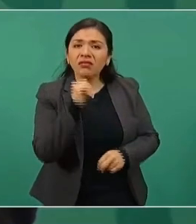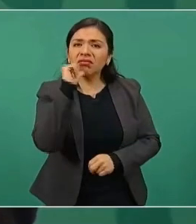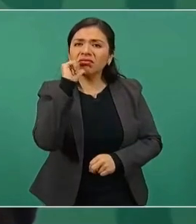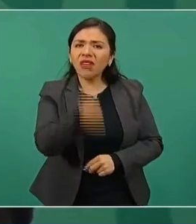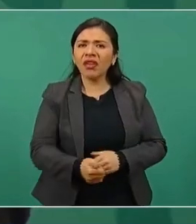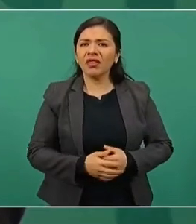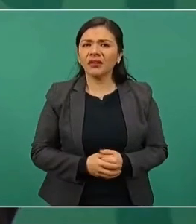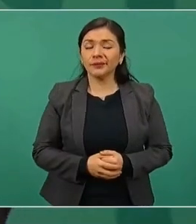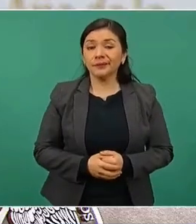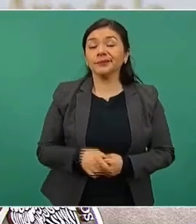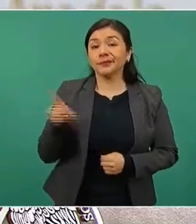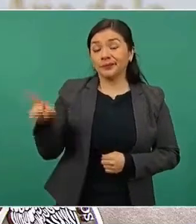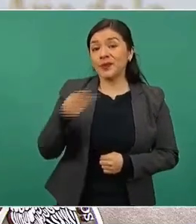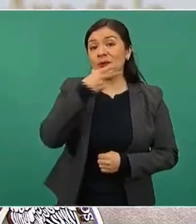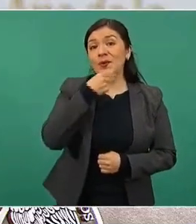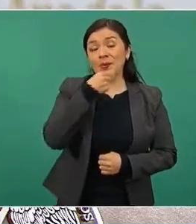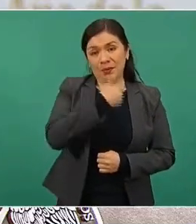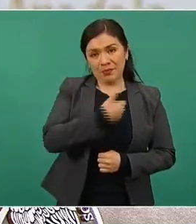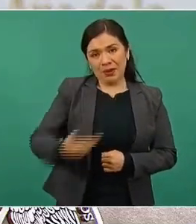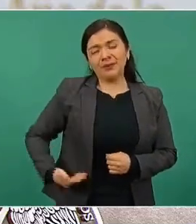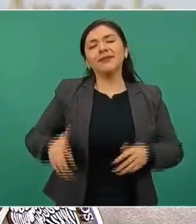muy claro que